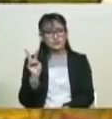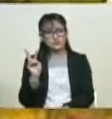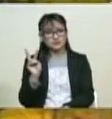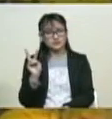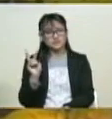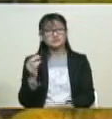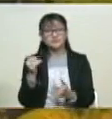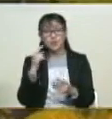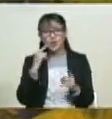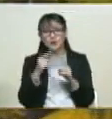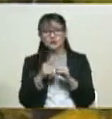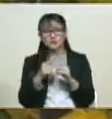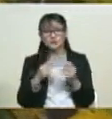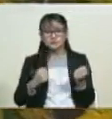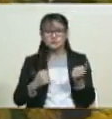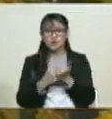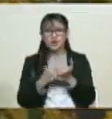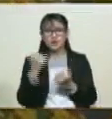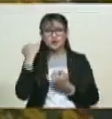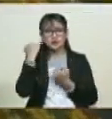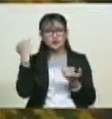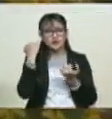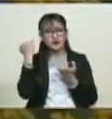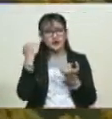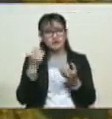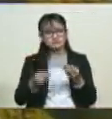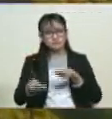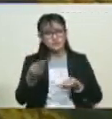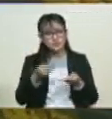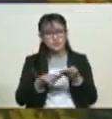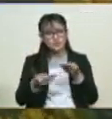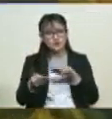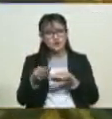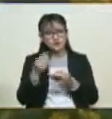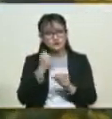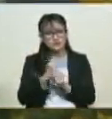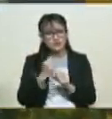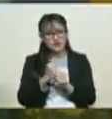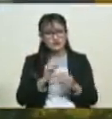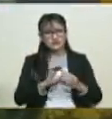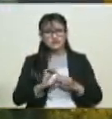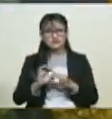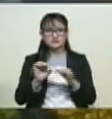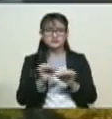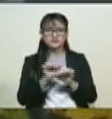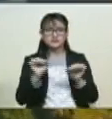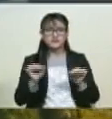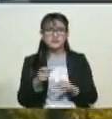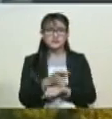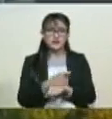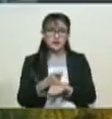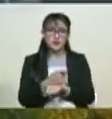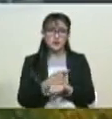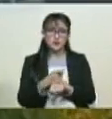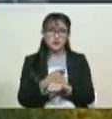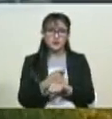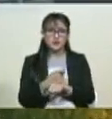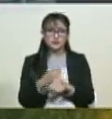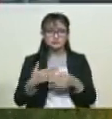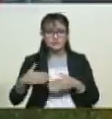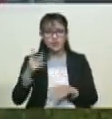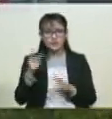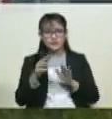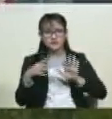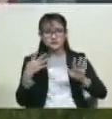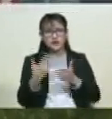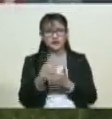propósito de aportar ideas para trabajar conjuntamente en el sistema de gobierno para el 2019